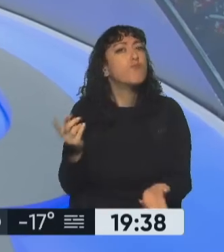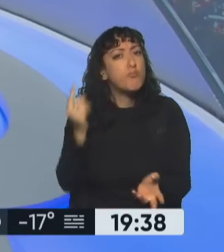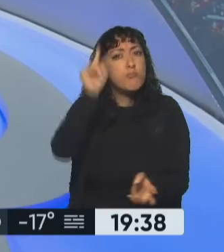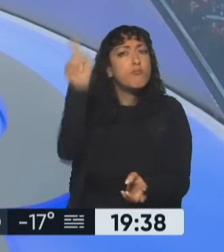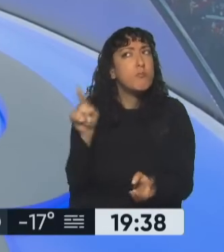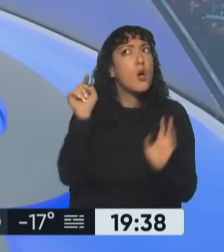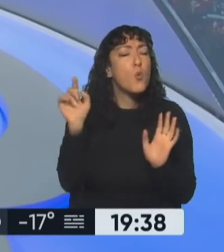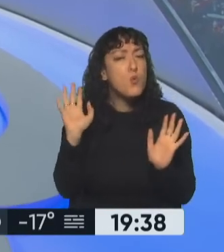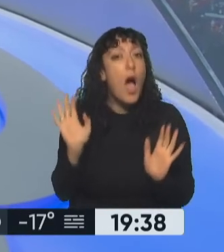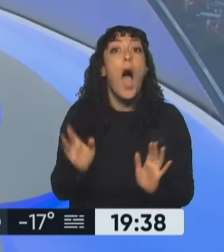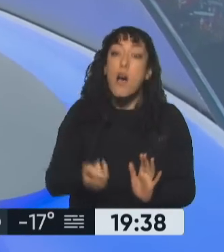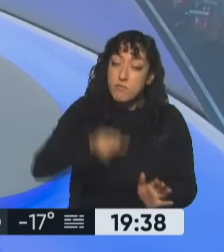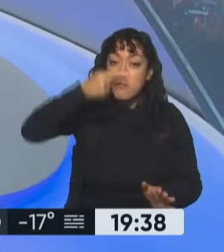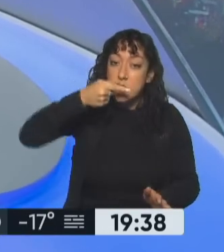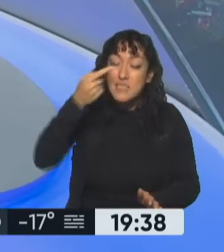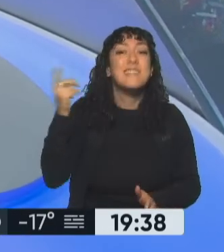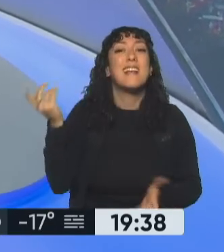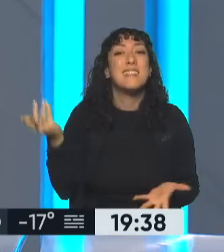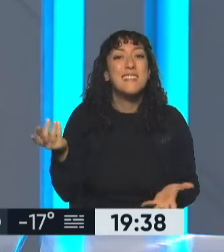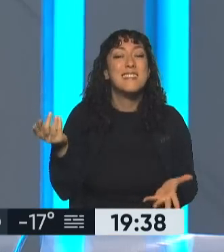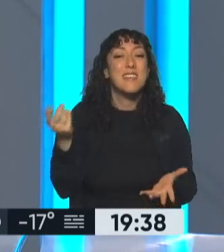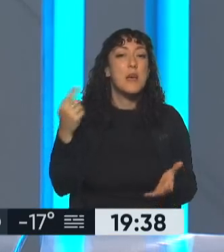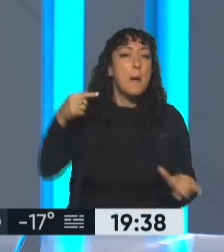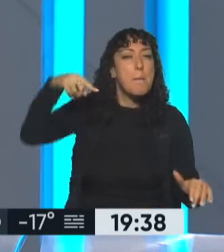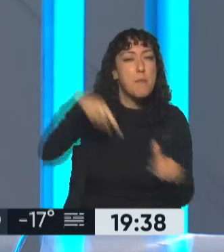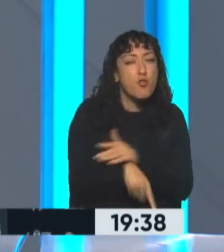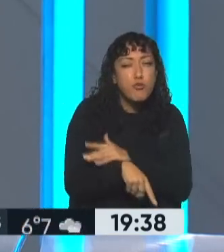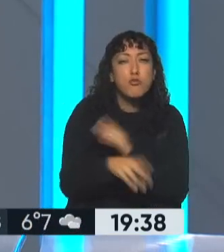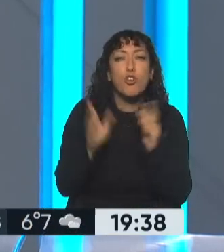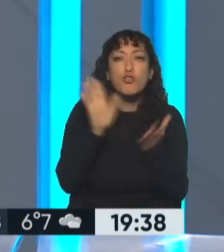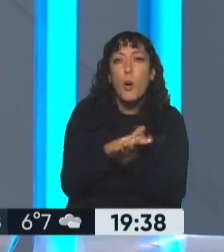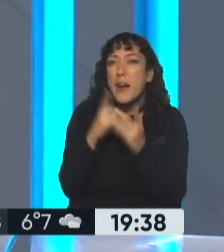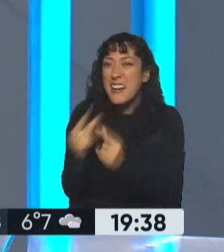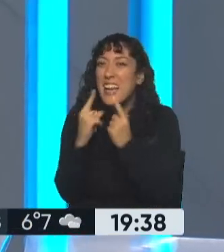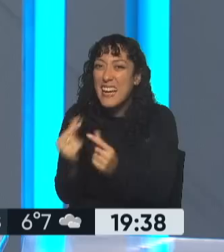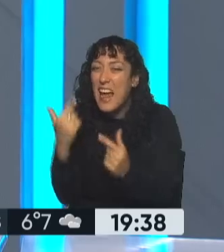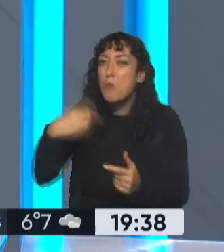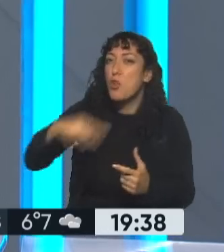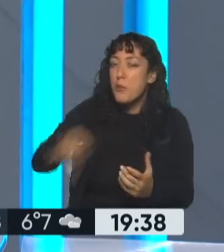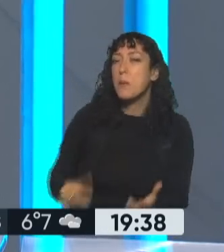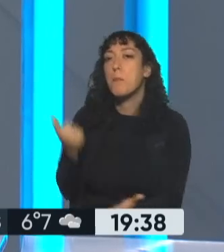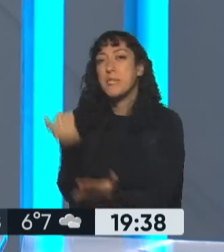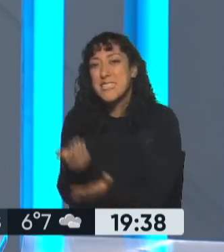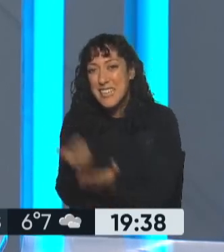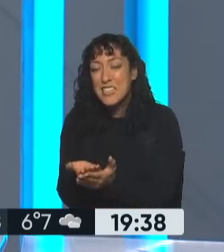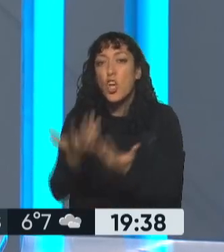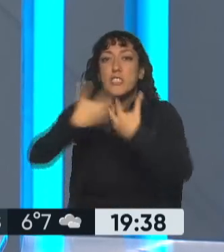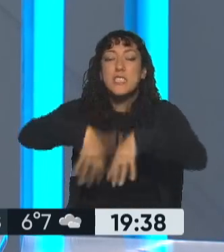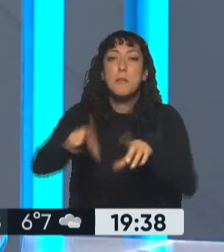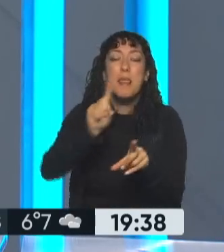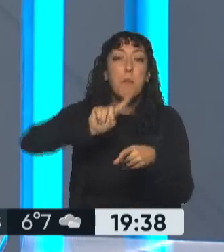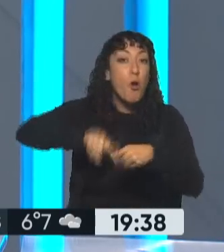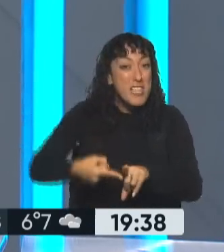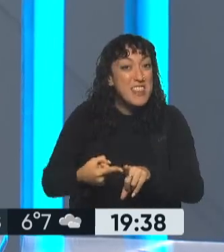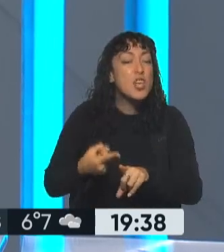decís, Osvaldo, es interesante. Pasa que, bueno, ahí también hay que avanzar en profundidad, en todo caso, con los reclamos y con las presentaciones. Claro. Y digo, bueno, a veces el sistema político tiene